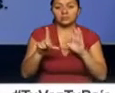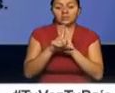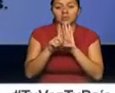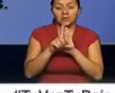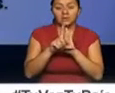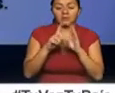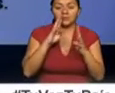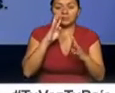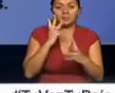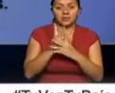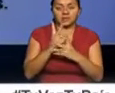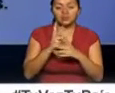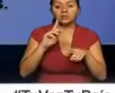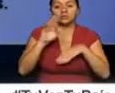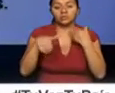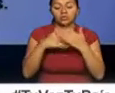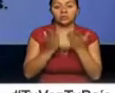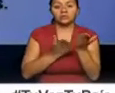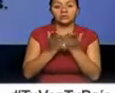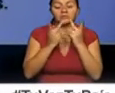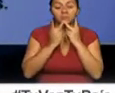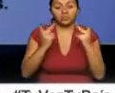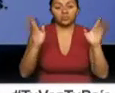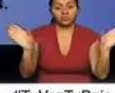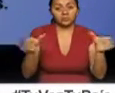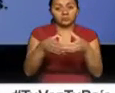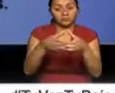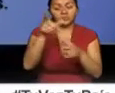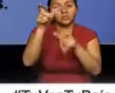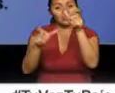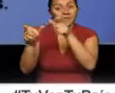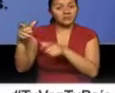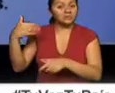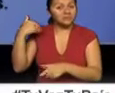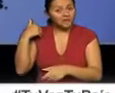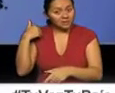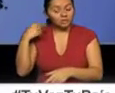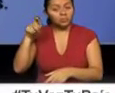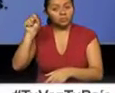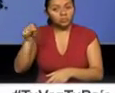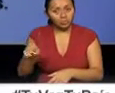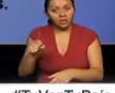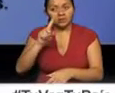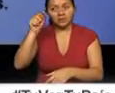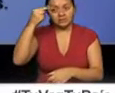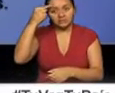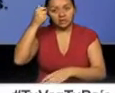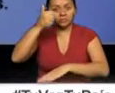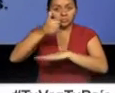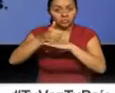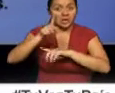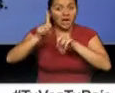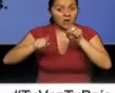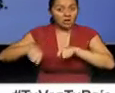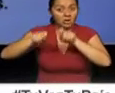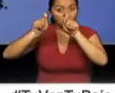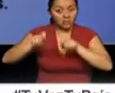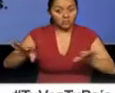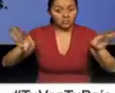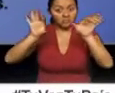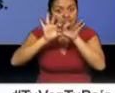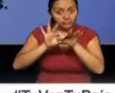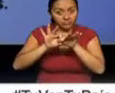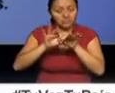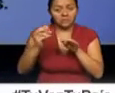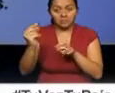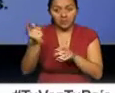Penal determina que las o los servidores públicos y las personas que actúen en virtud de una potestad estatal en alguna de las instituciones del Estado